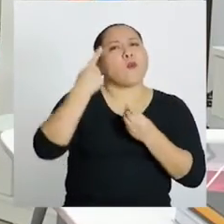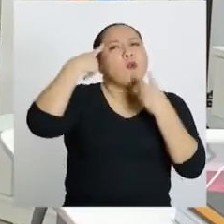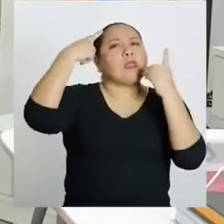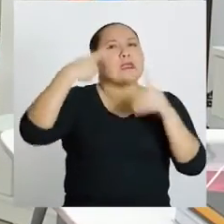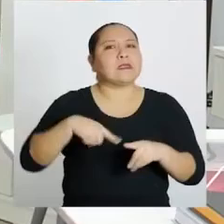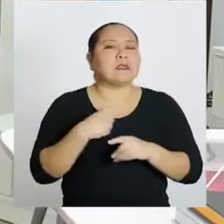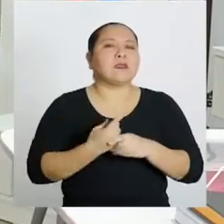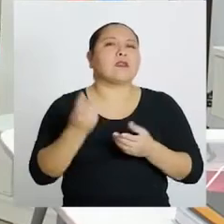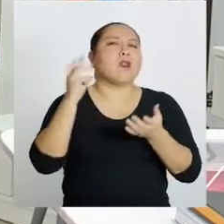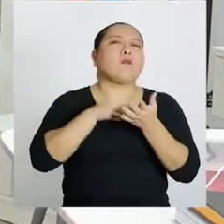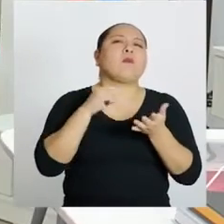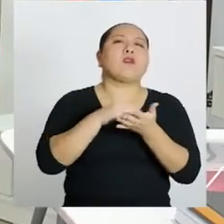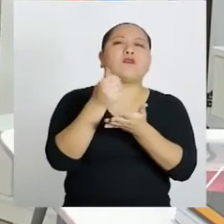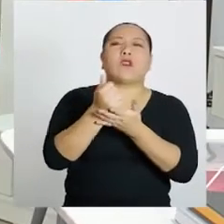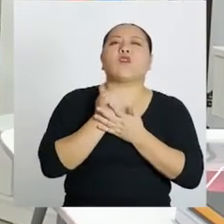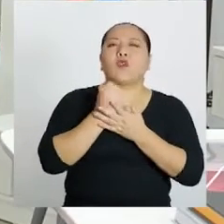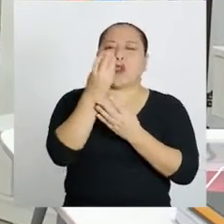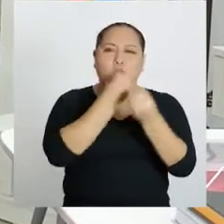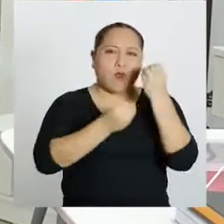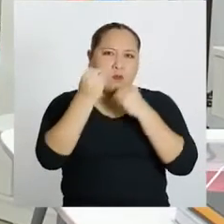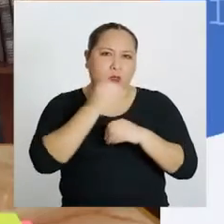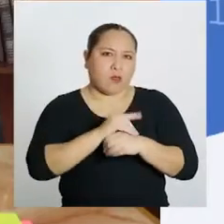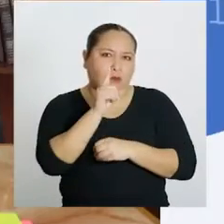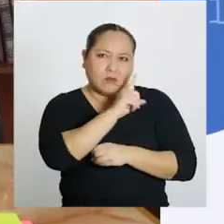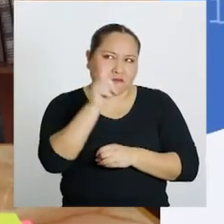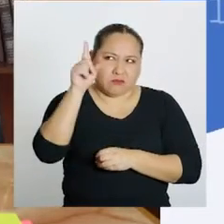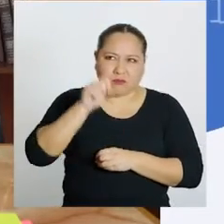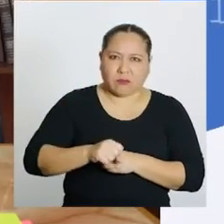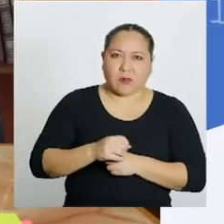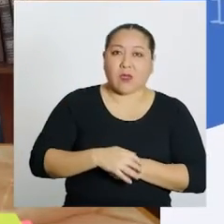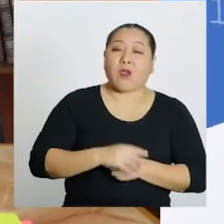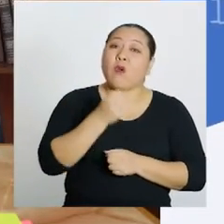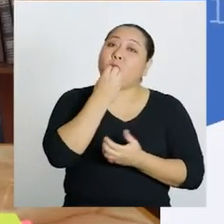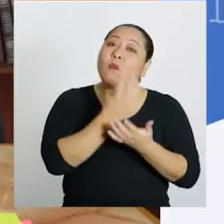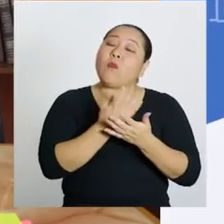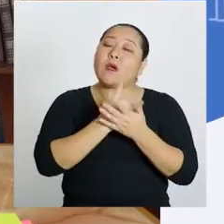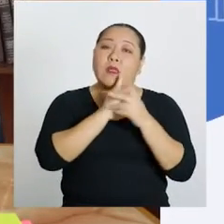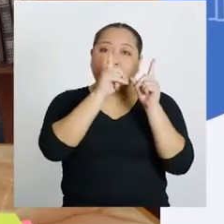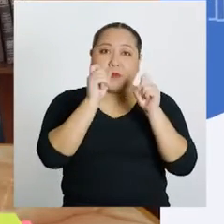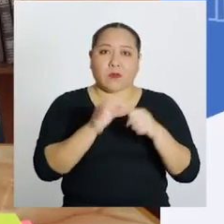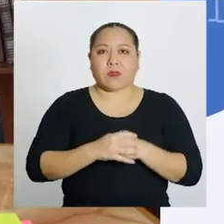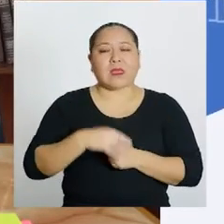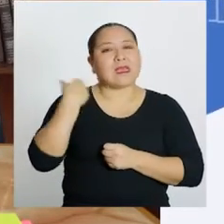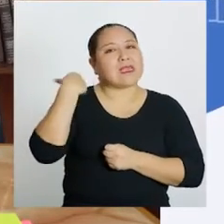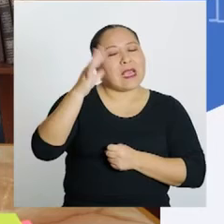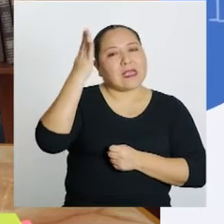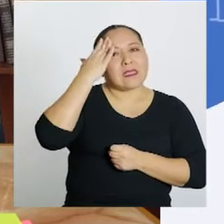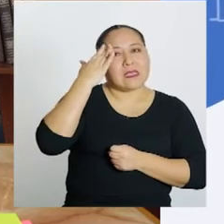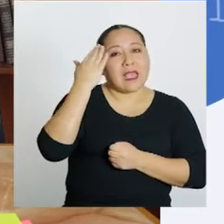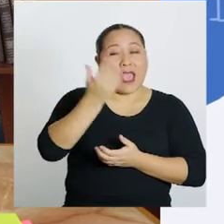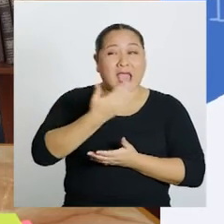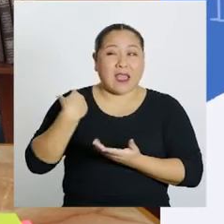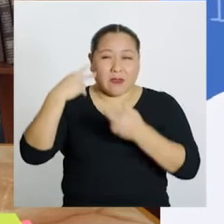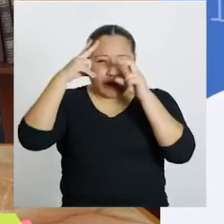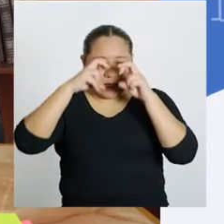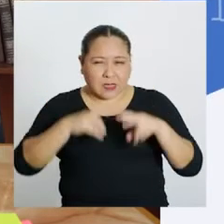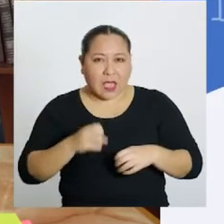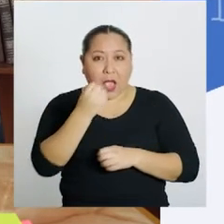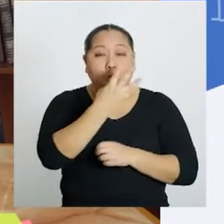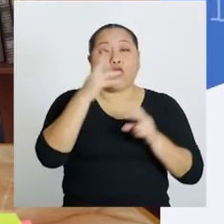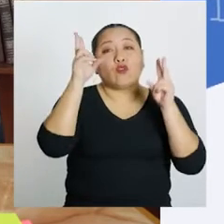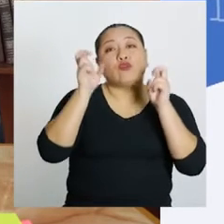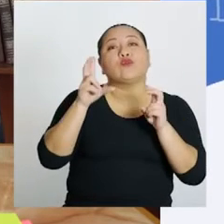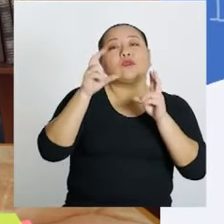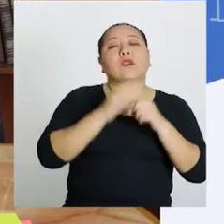lo que más nos conviene comer o no? Una buena pregunta. Sé que antes has investigado algunos